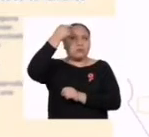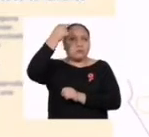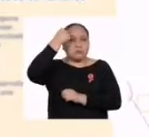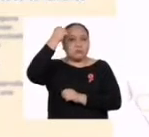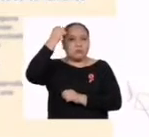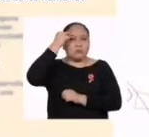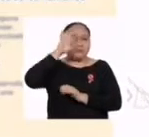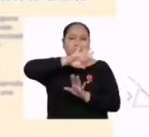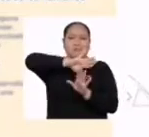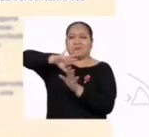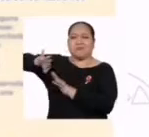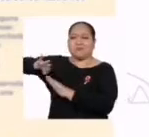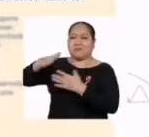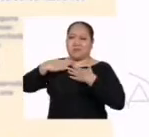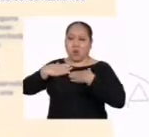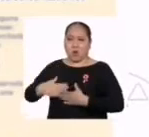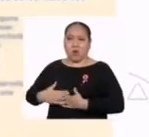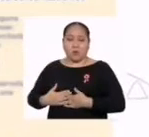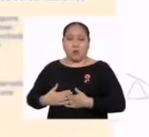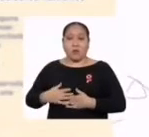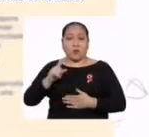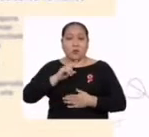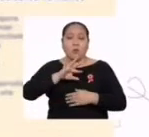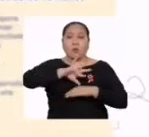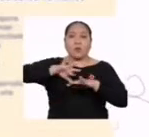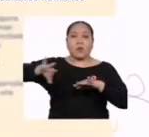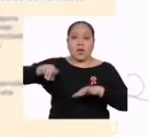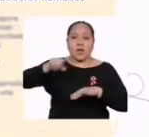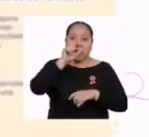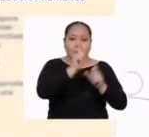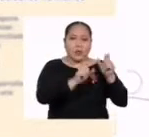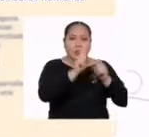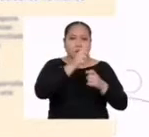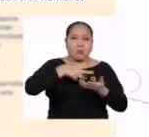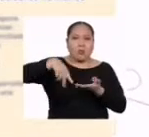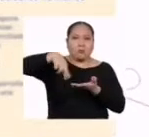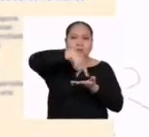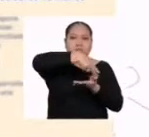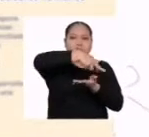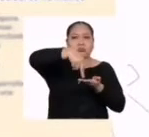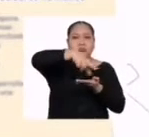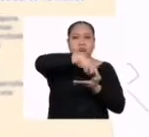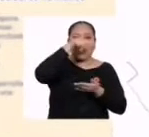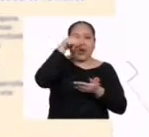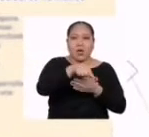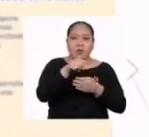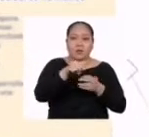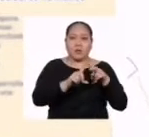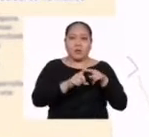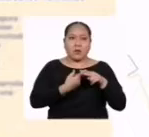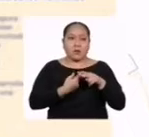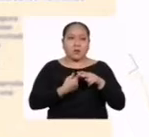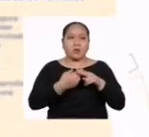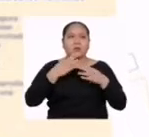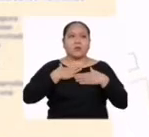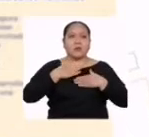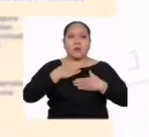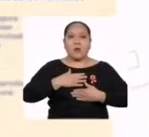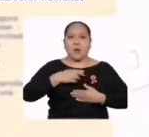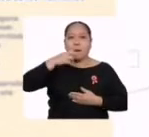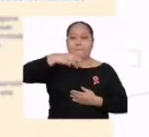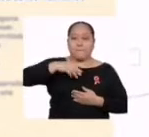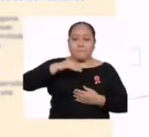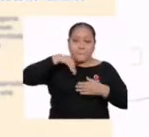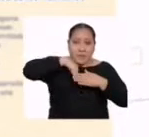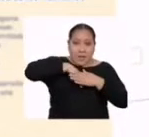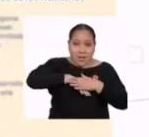No podemos negar que el individuo vive en movimiento, y este se produce desde los niveles microsomáticos hasta los más